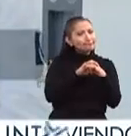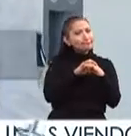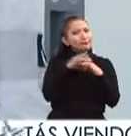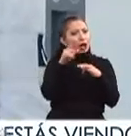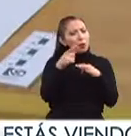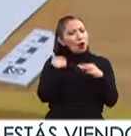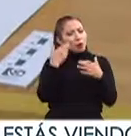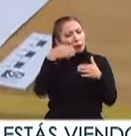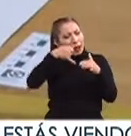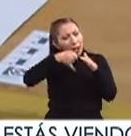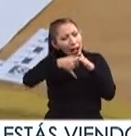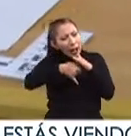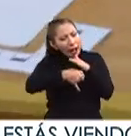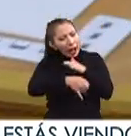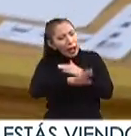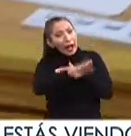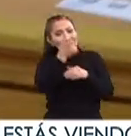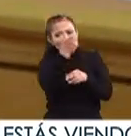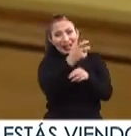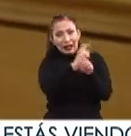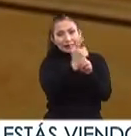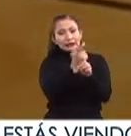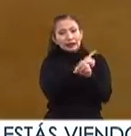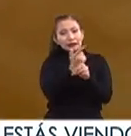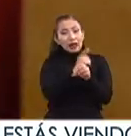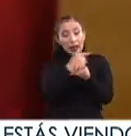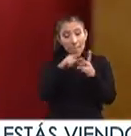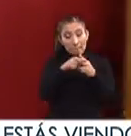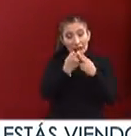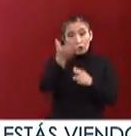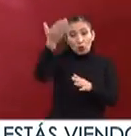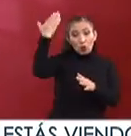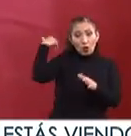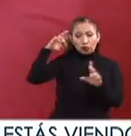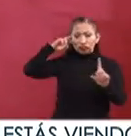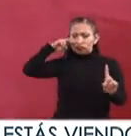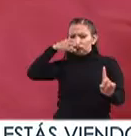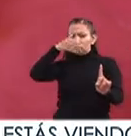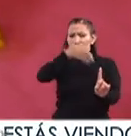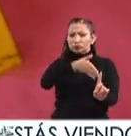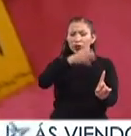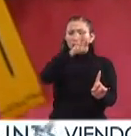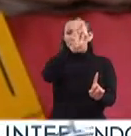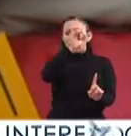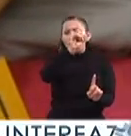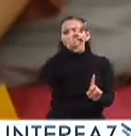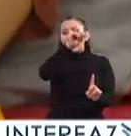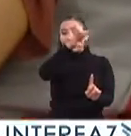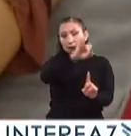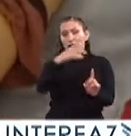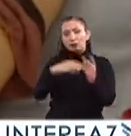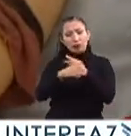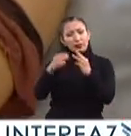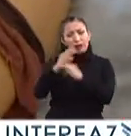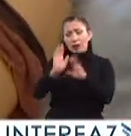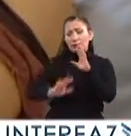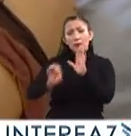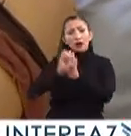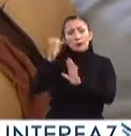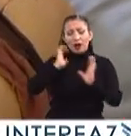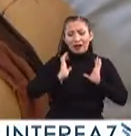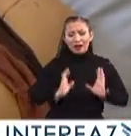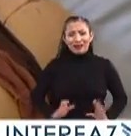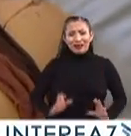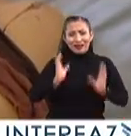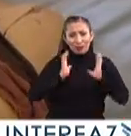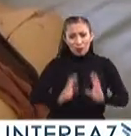va interiorizándose en ellas mismas. Esta licenciatura, desde que inició, tiene un enfoque en lo forense, a pesar de que ves materias muy básicas como